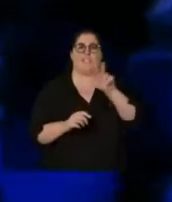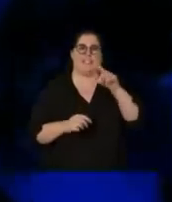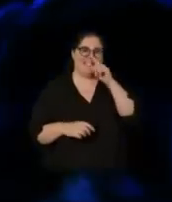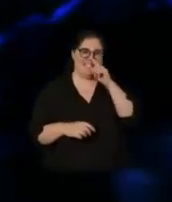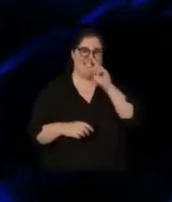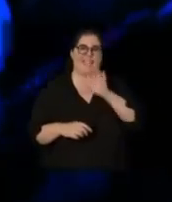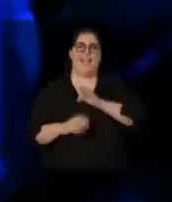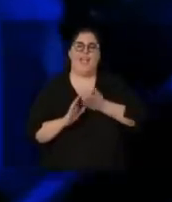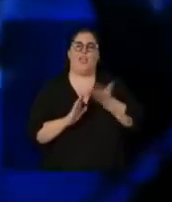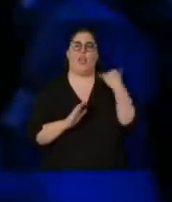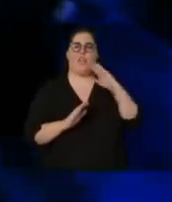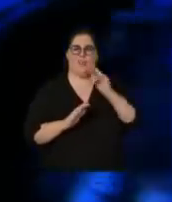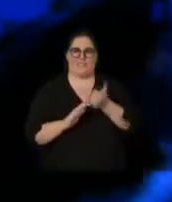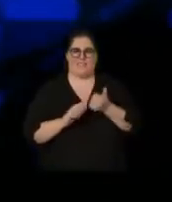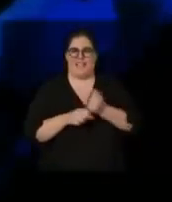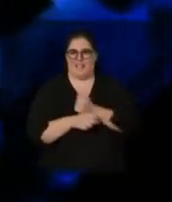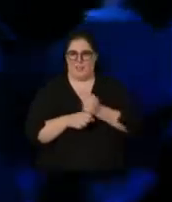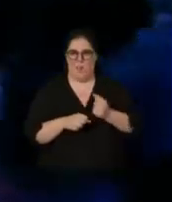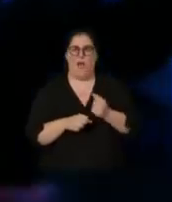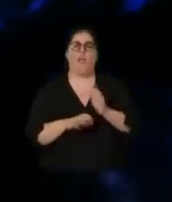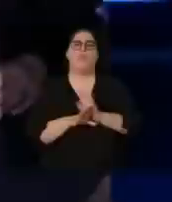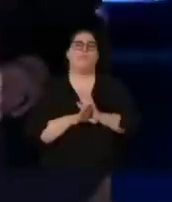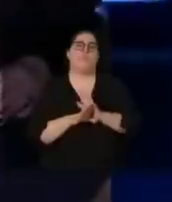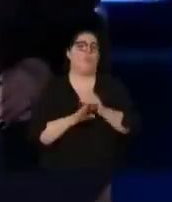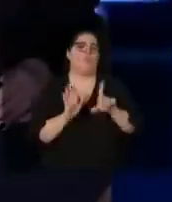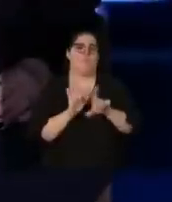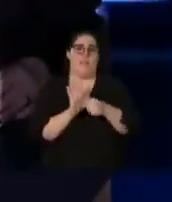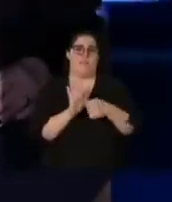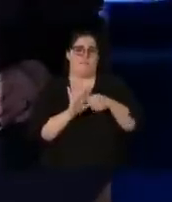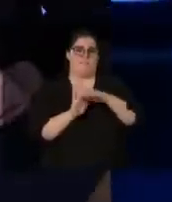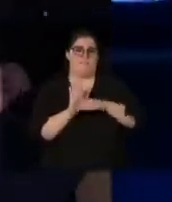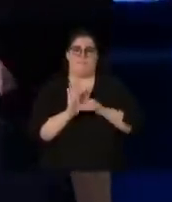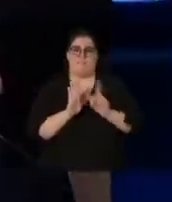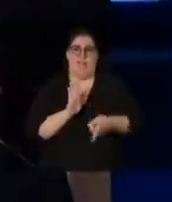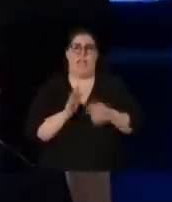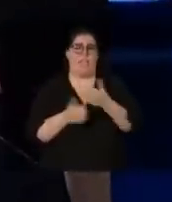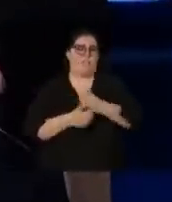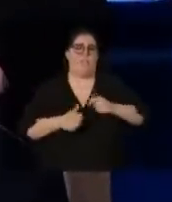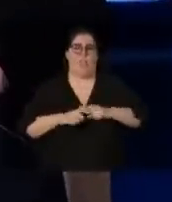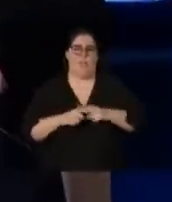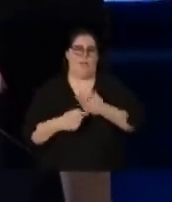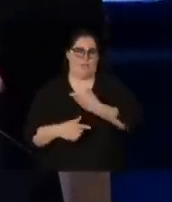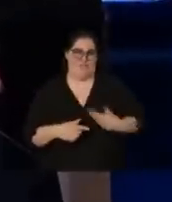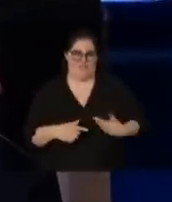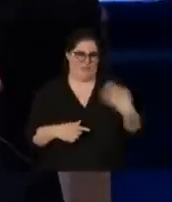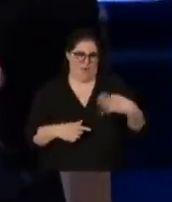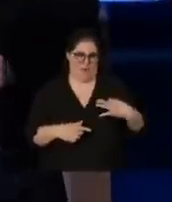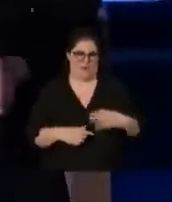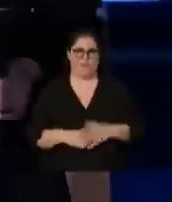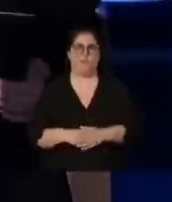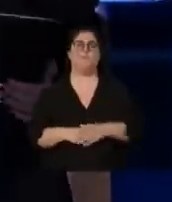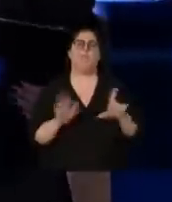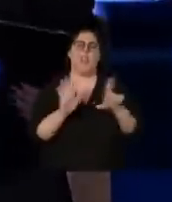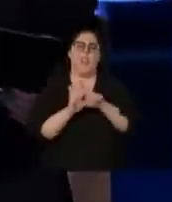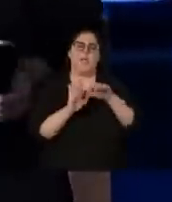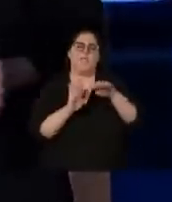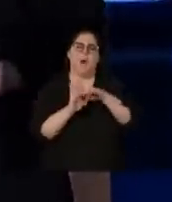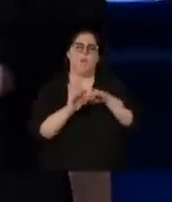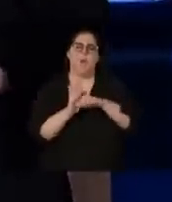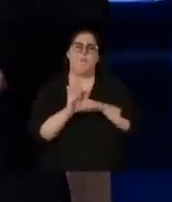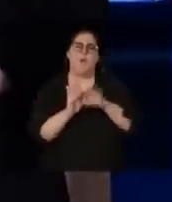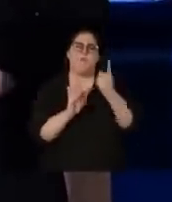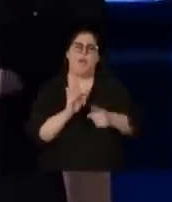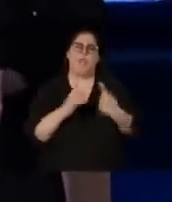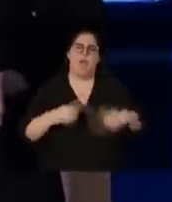27.337 del año 2016 instituye la obligatoriedad de los debates presidenciales. Esa ley, entre muchas otras cosas, instituye